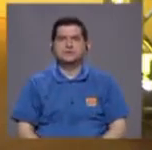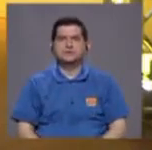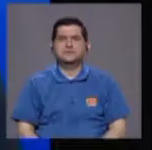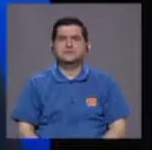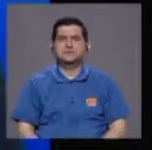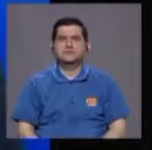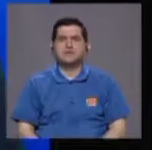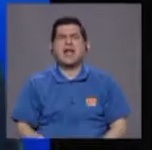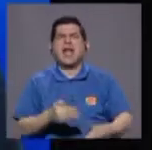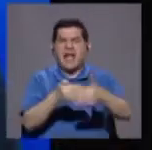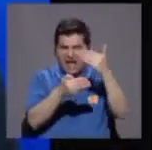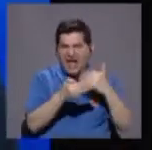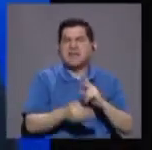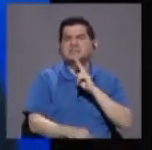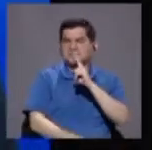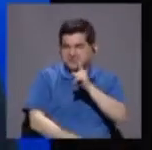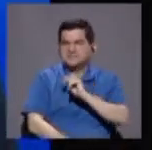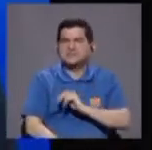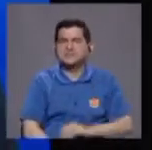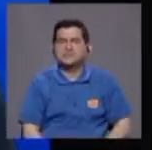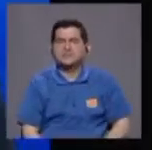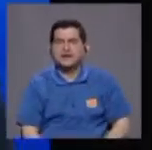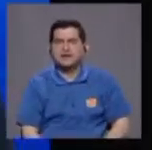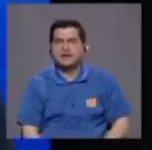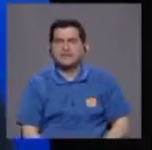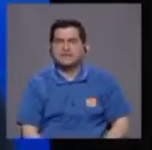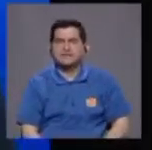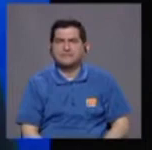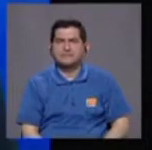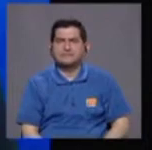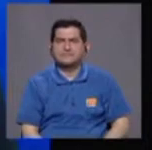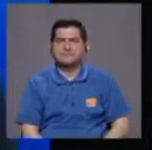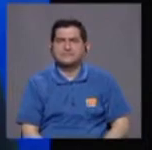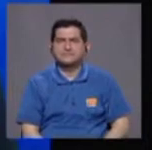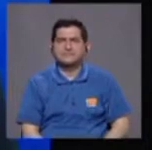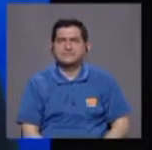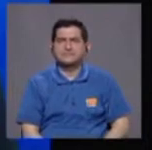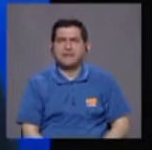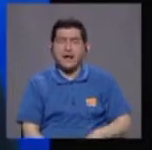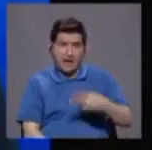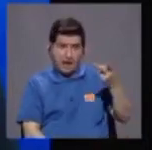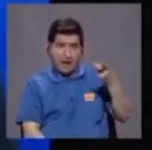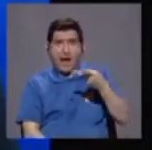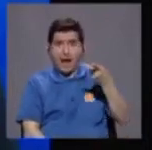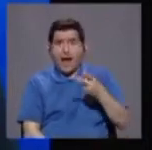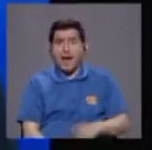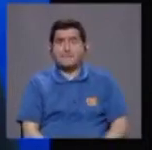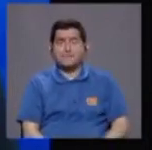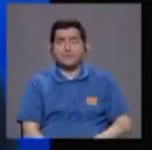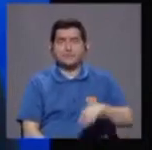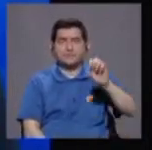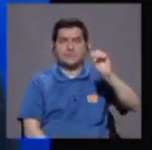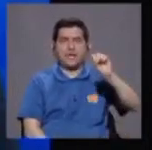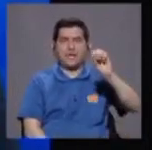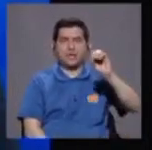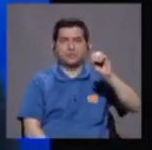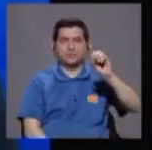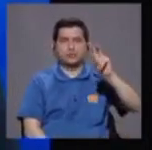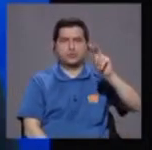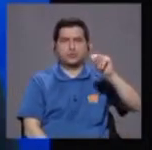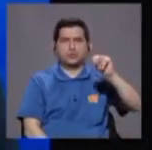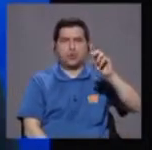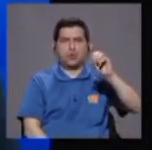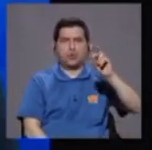Pues fue un poco antes, o sea, estábamos, ahí, ambos somos del estado de Sonora, en el norte de